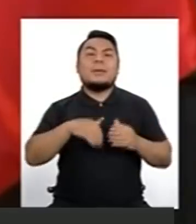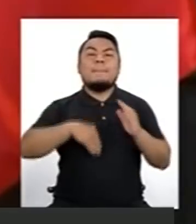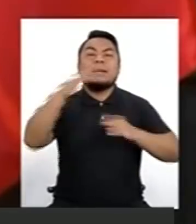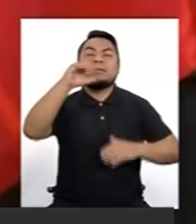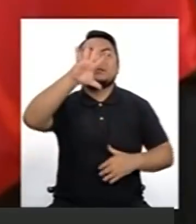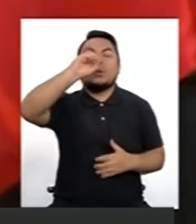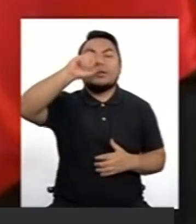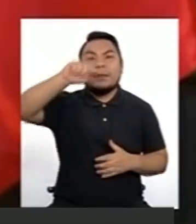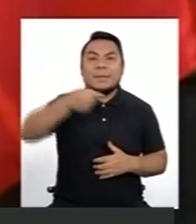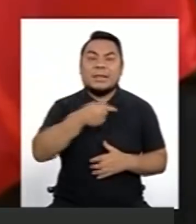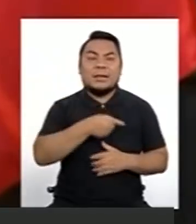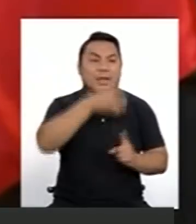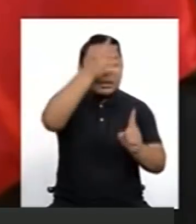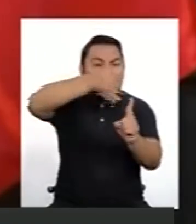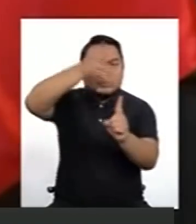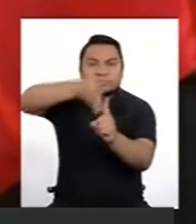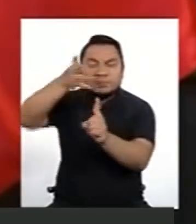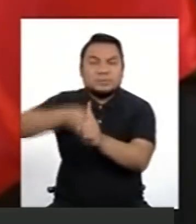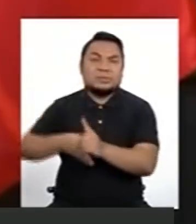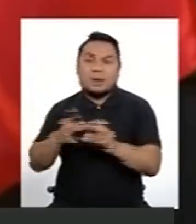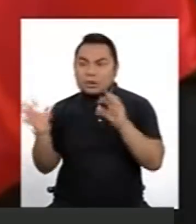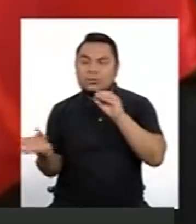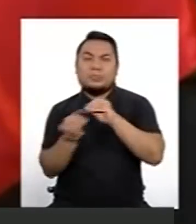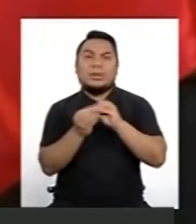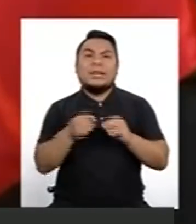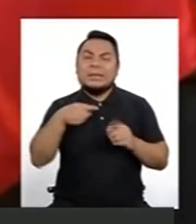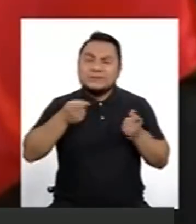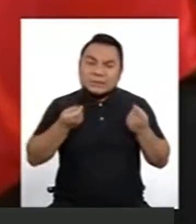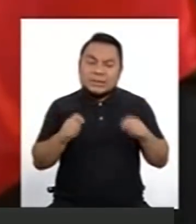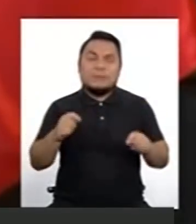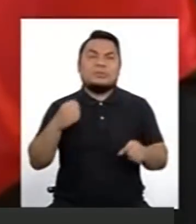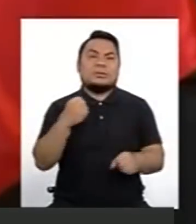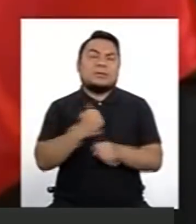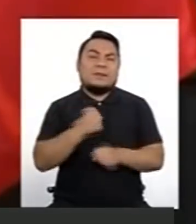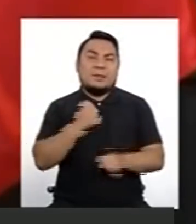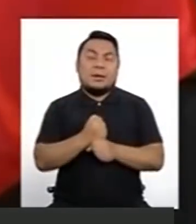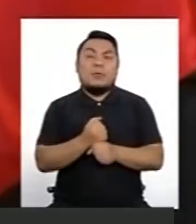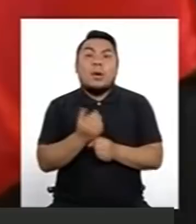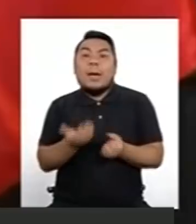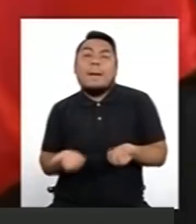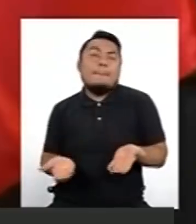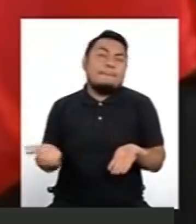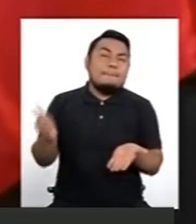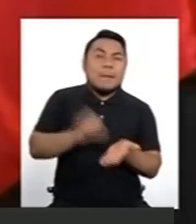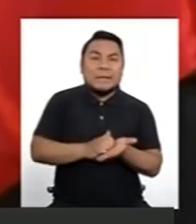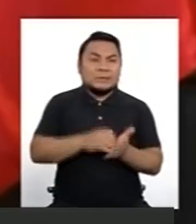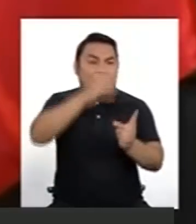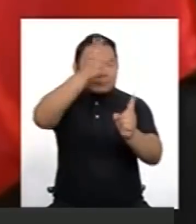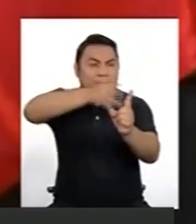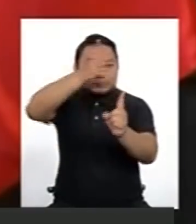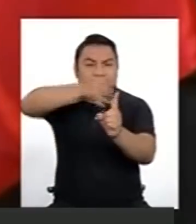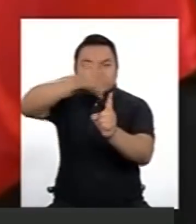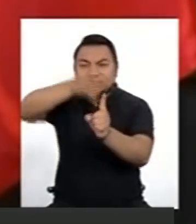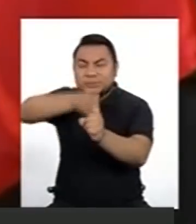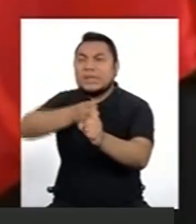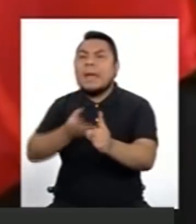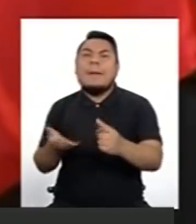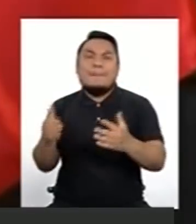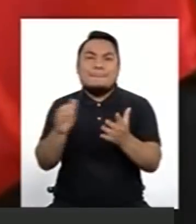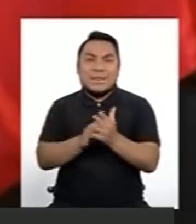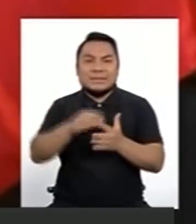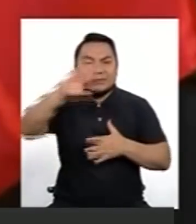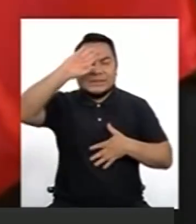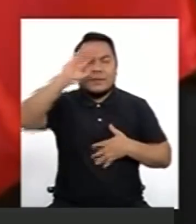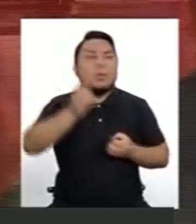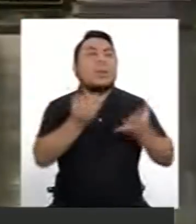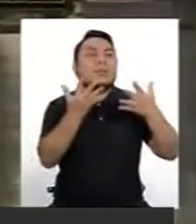50.000. Y seguimos en este esfuerzo, porque entre más personas identifiquemos, más podemos controlar